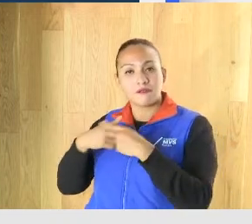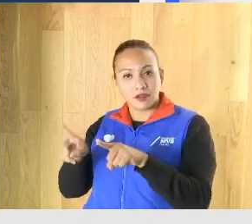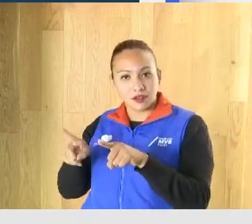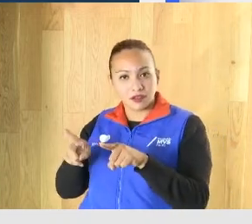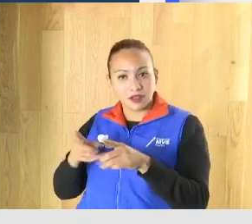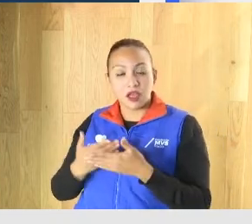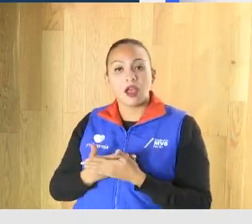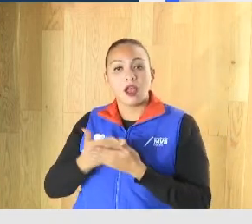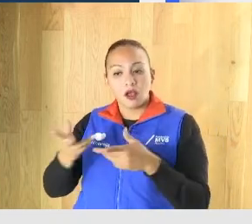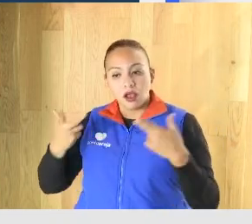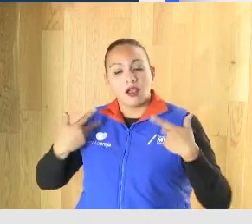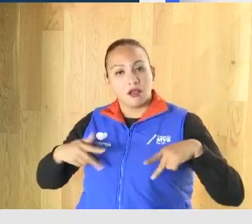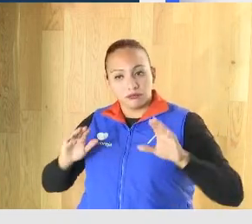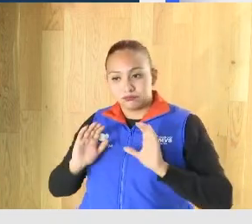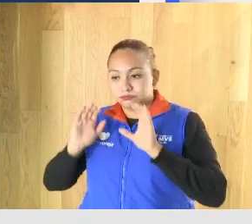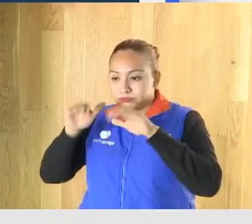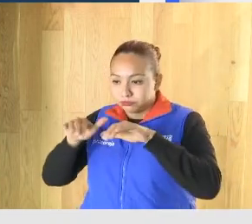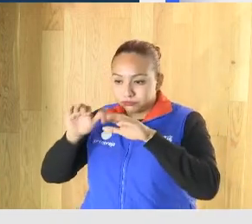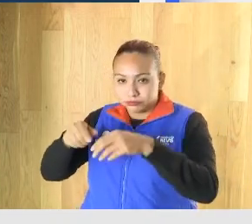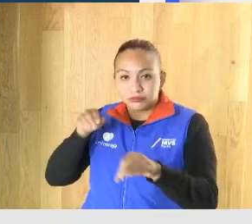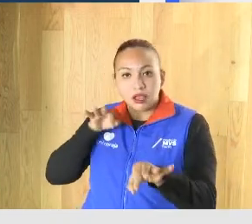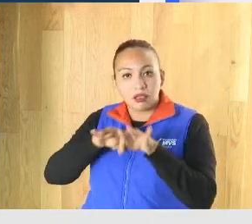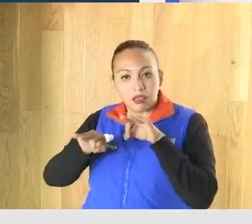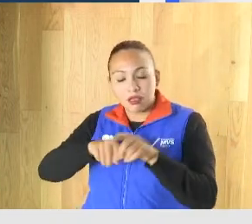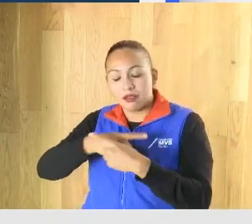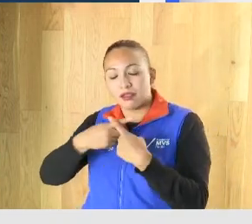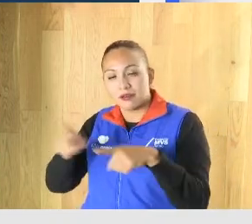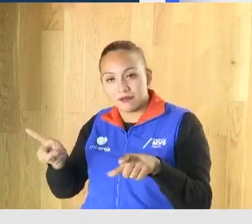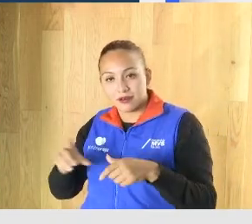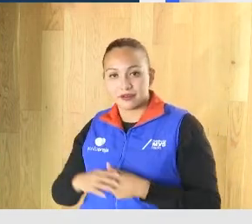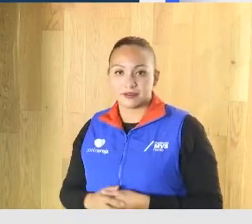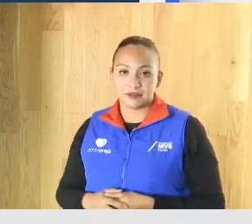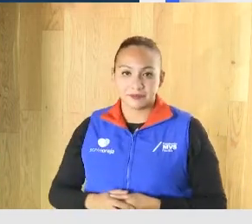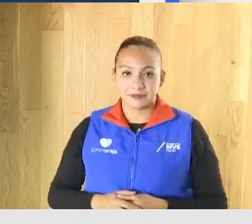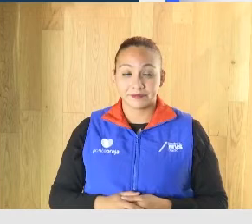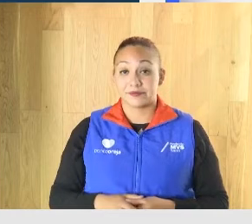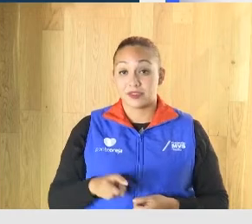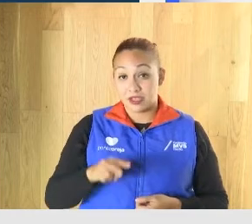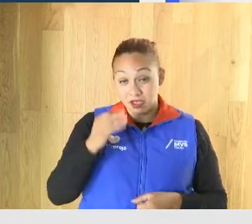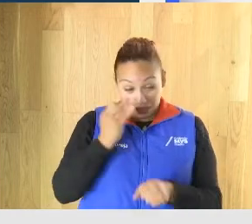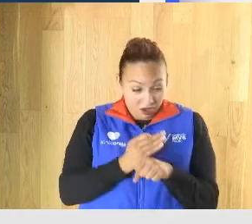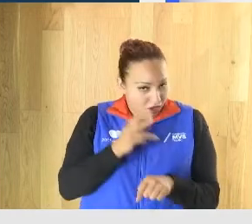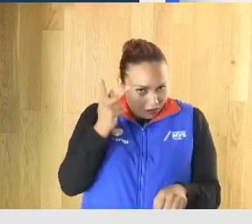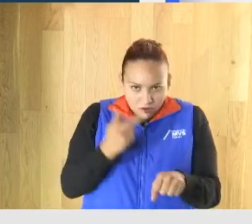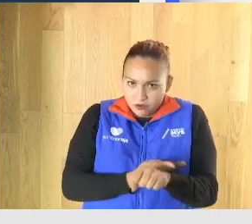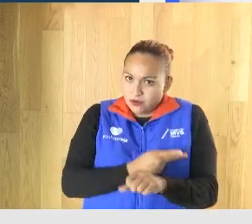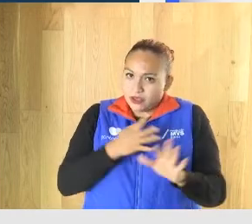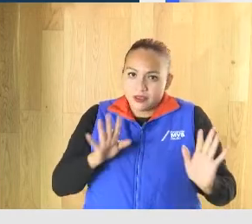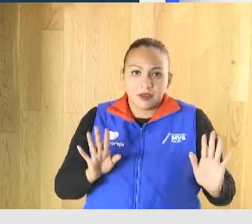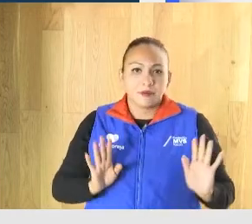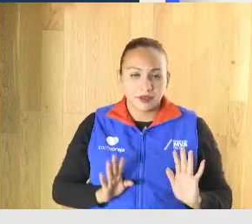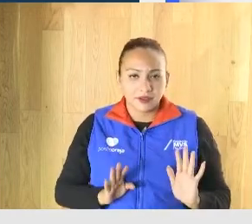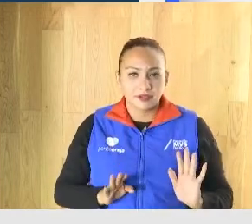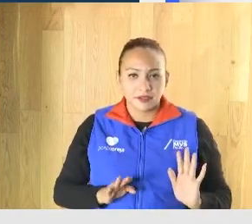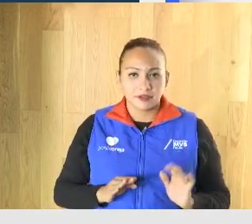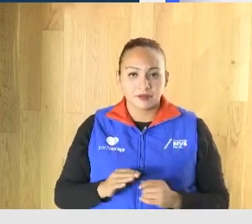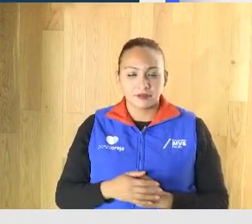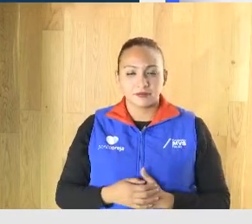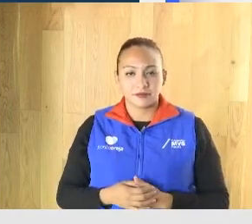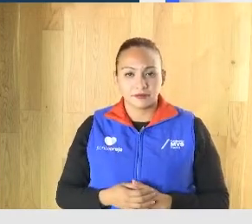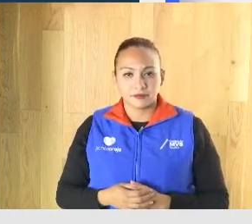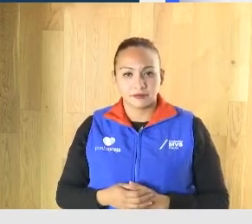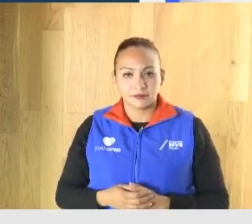Que demanda también a las empresas que estén más centrados en las personas, ¿no? Y eso es una realidad que ocurre y que está ocurriendo,